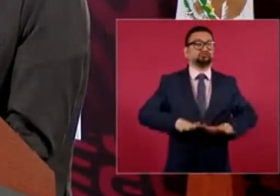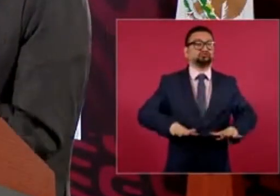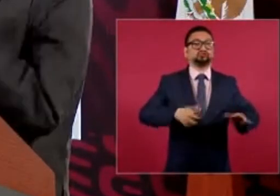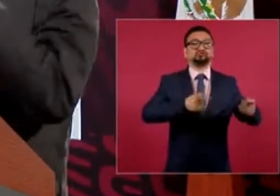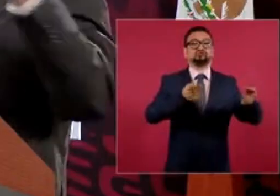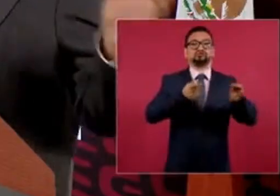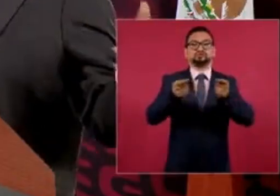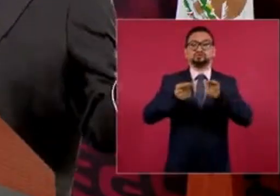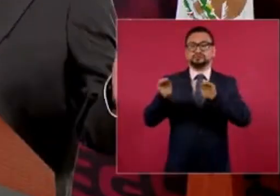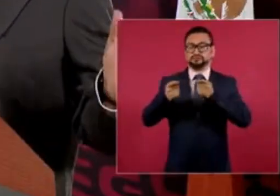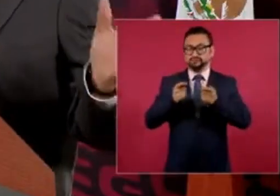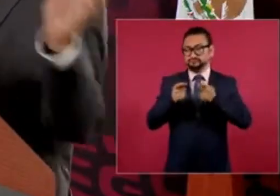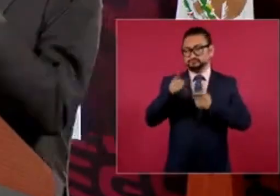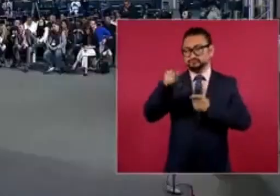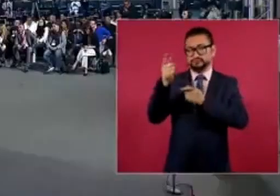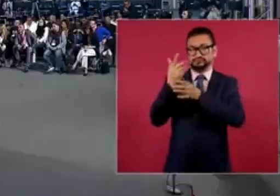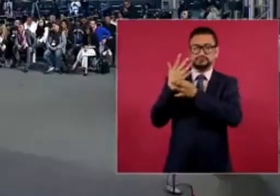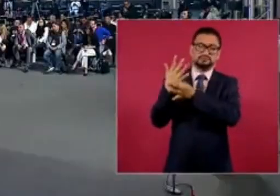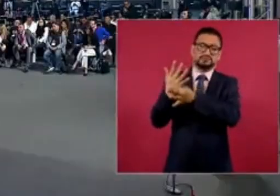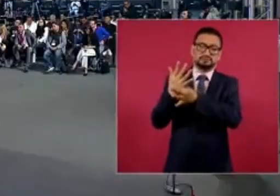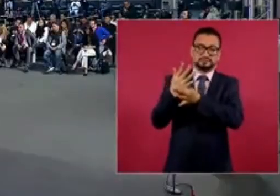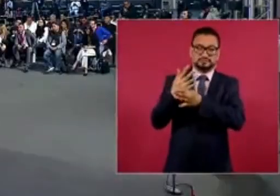Eso en el flanco izquierdo.